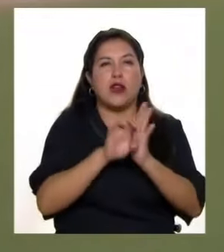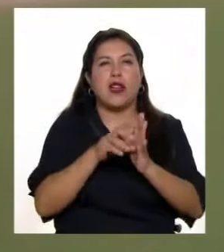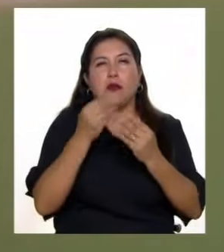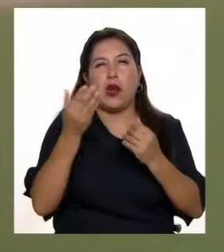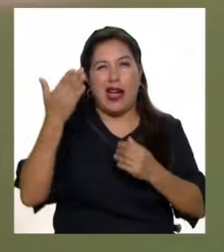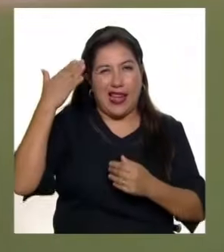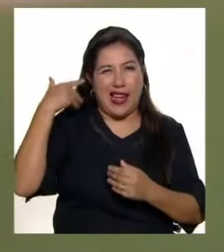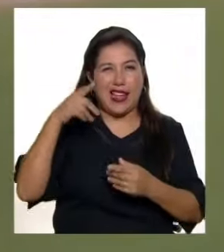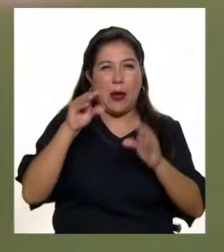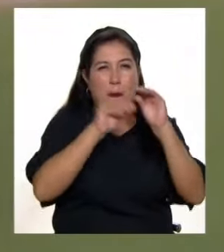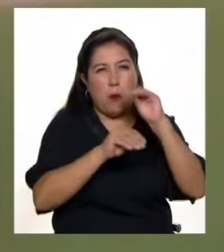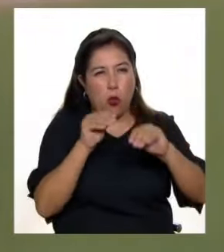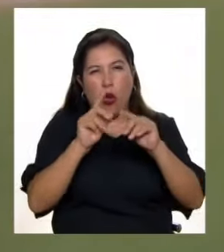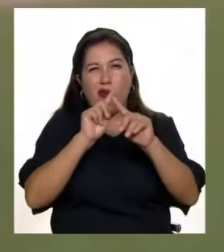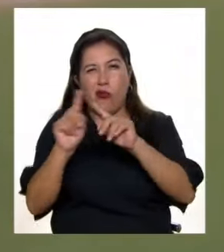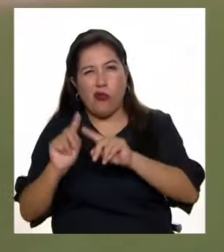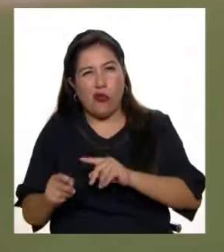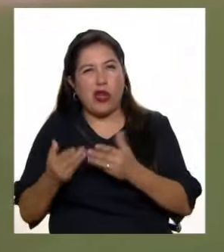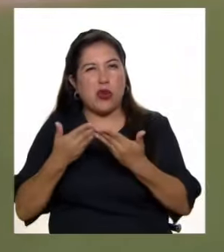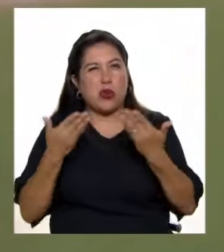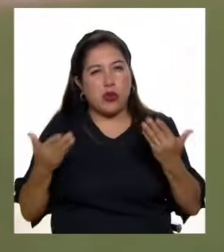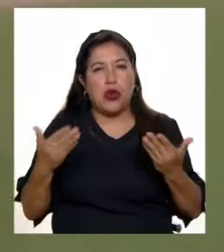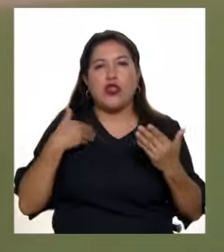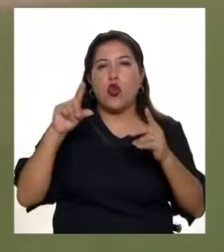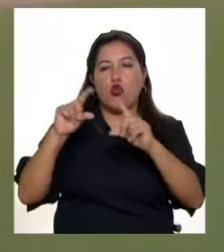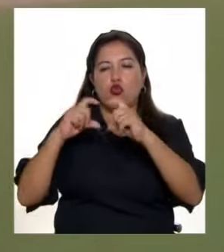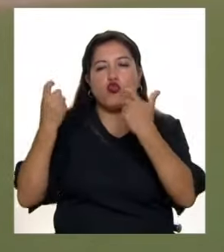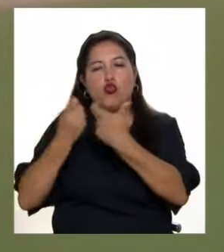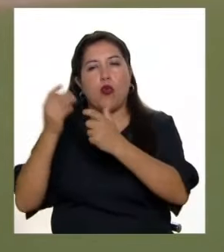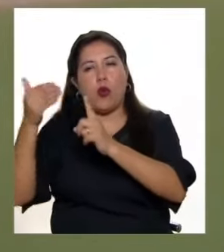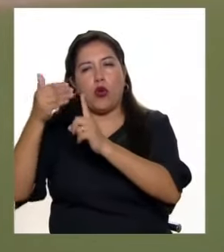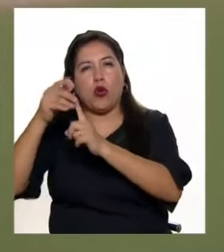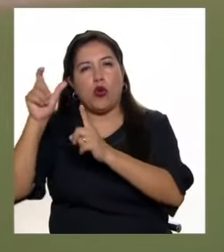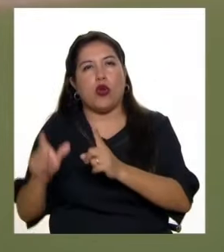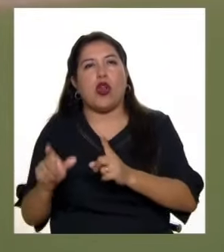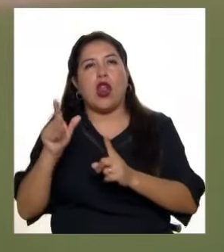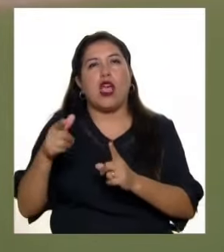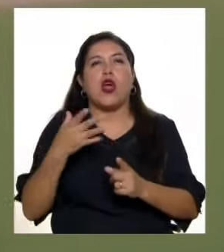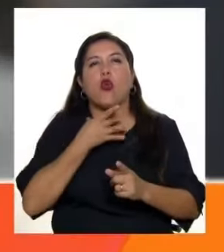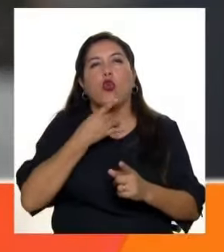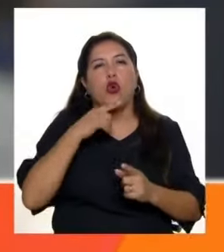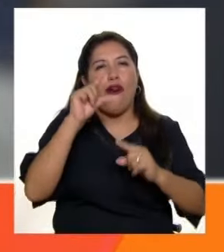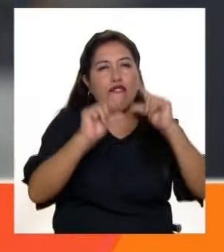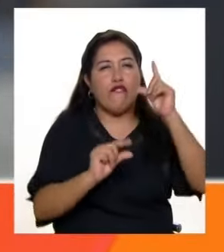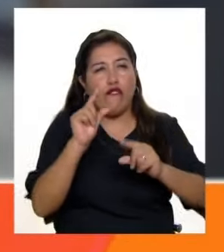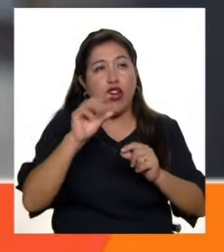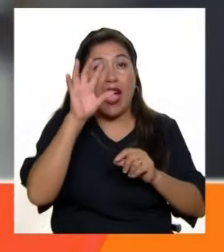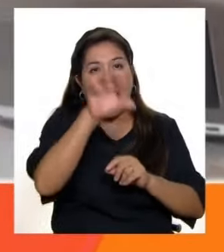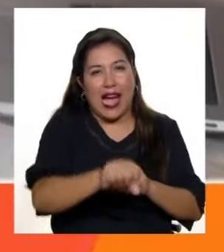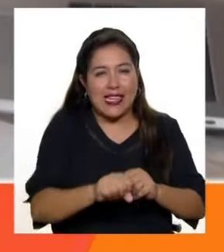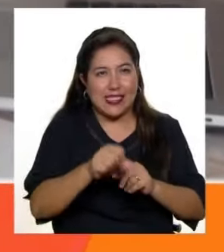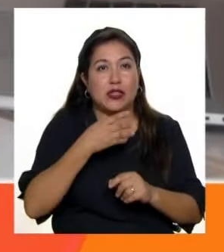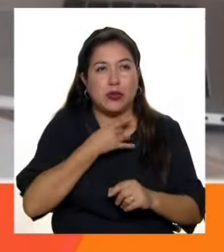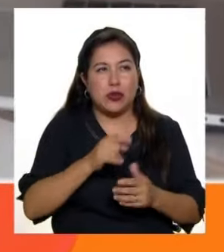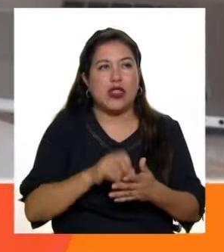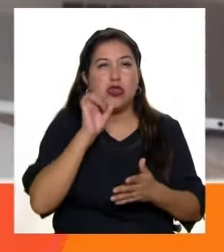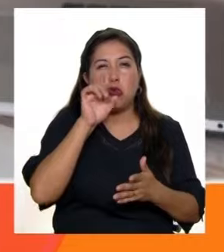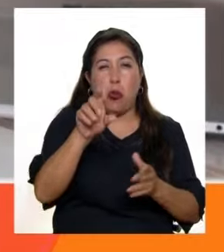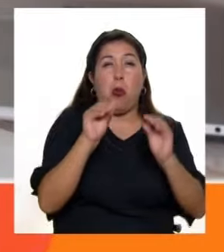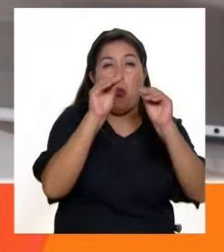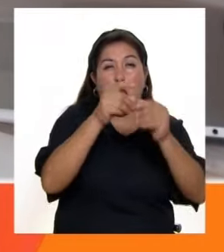estas cuponeras. Y existe una categoría de cliente que se llama el cazador de ofertas. Que si tú pones algo muy, muy